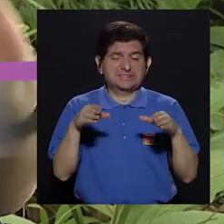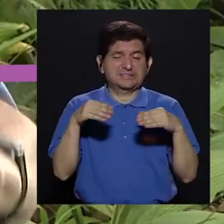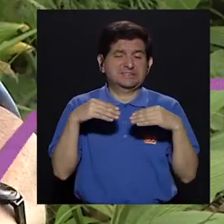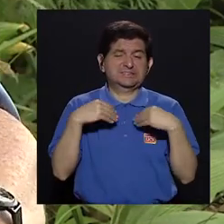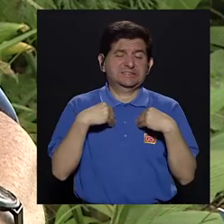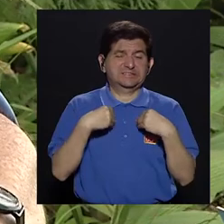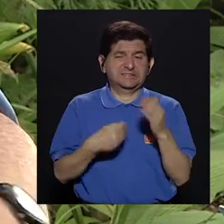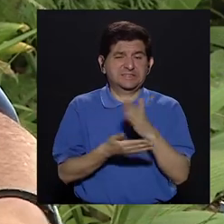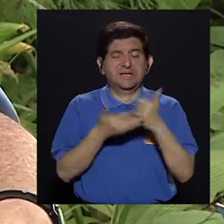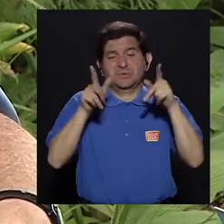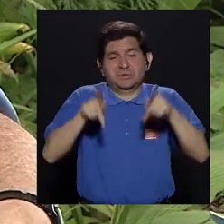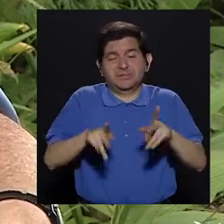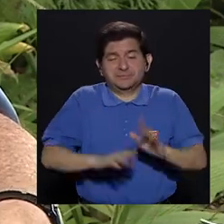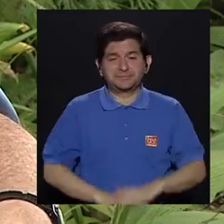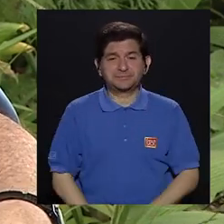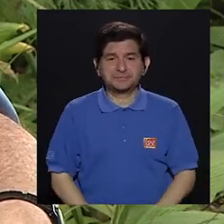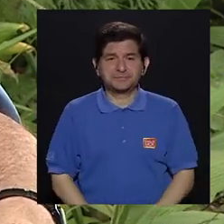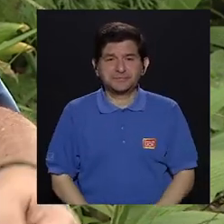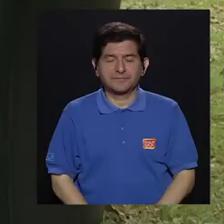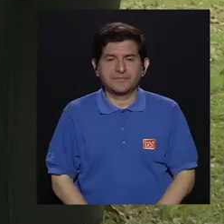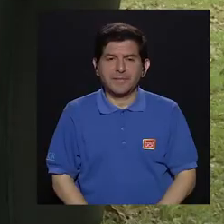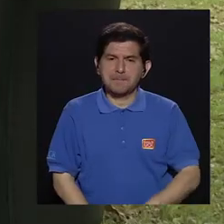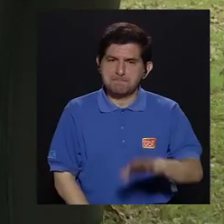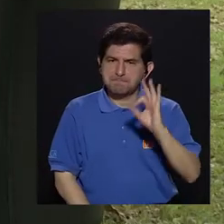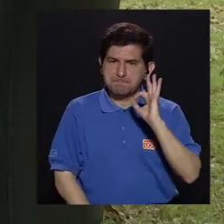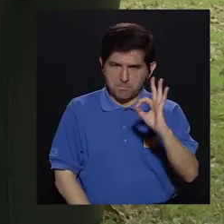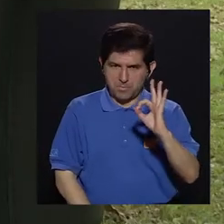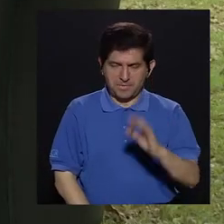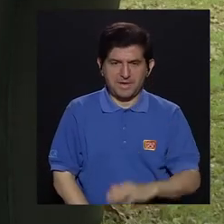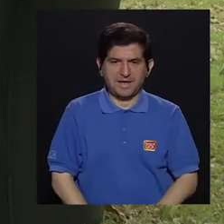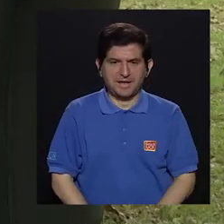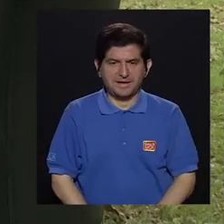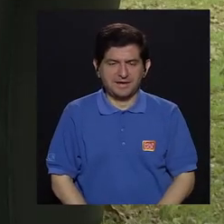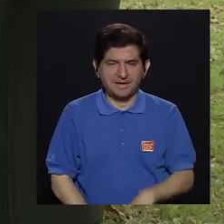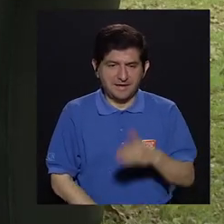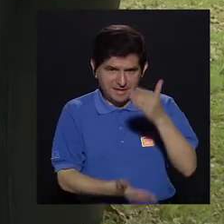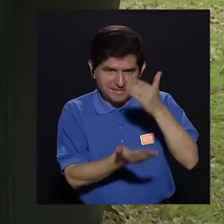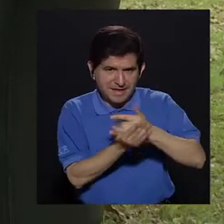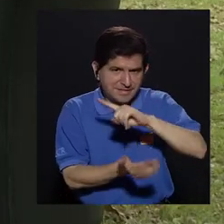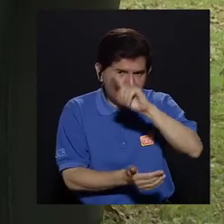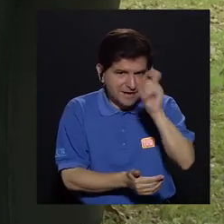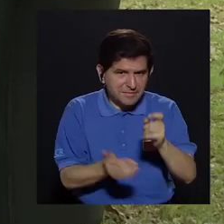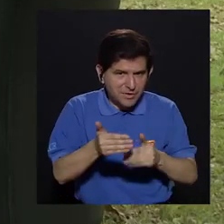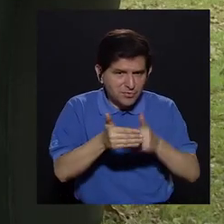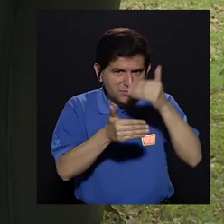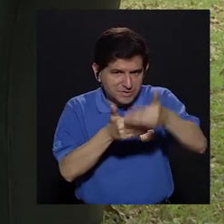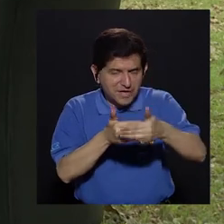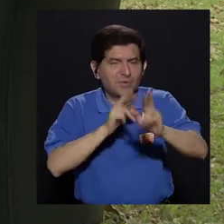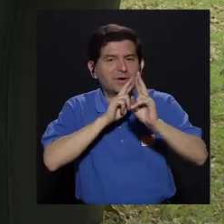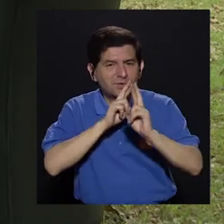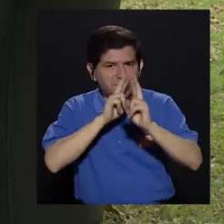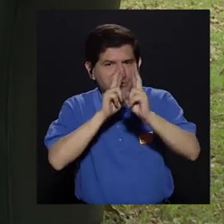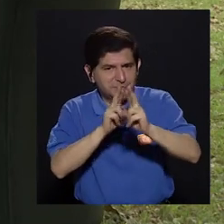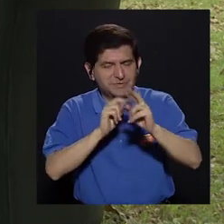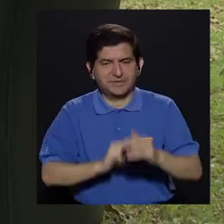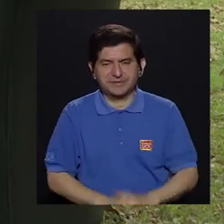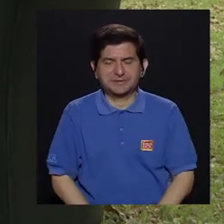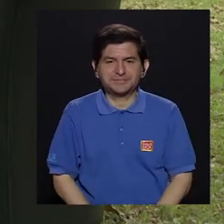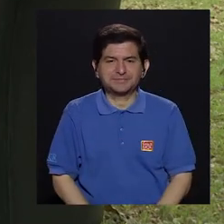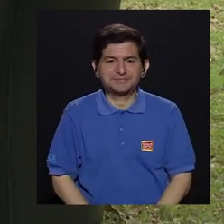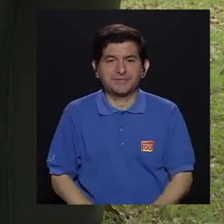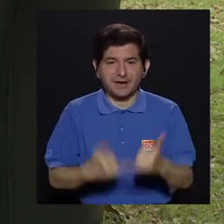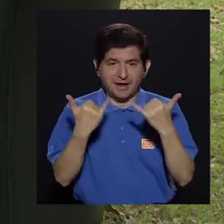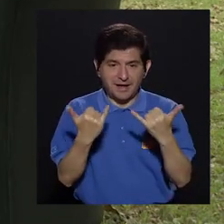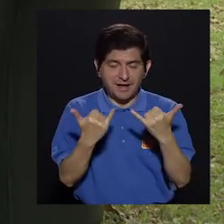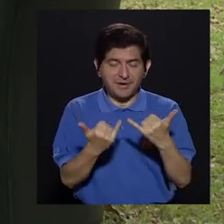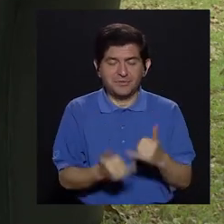intolerancia de ciertas personas. Muy bien, Marcela. Voy a dejar aquí la pregunta para retomarla en el siguiente bloque, porque tenemos